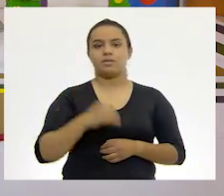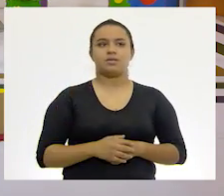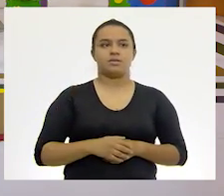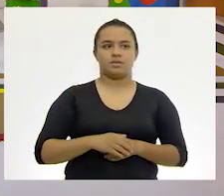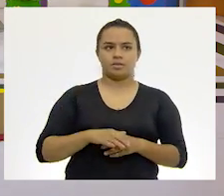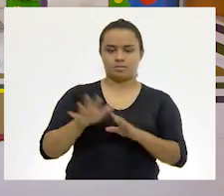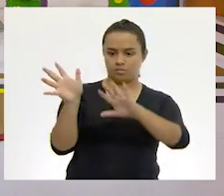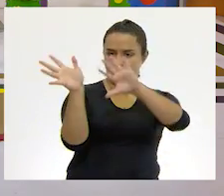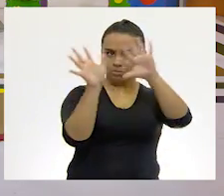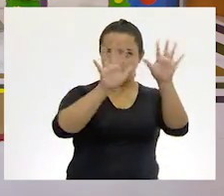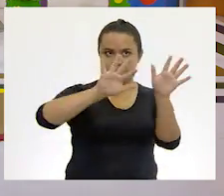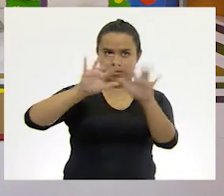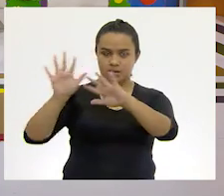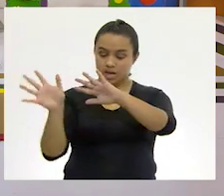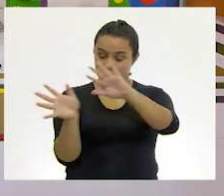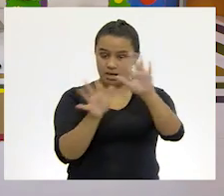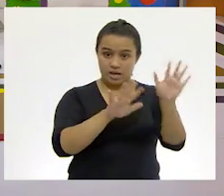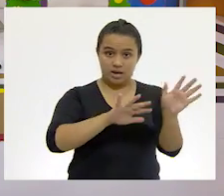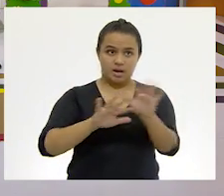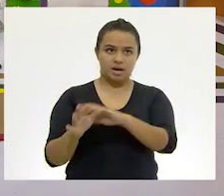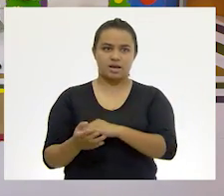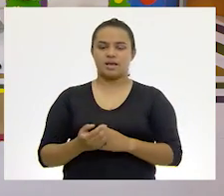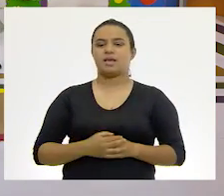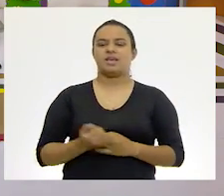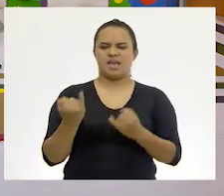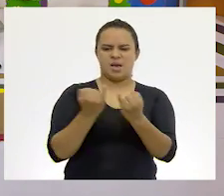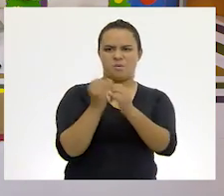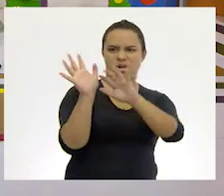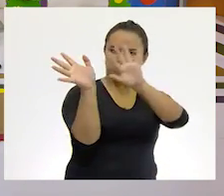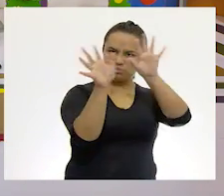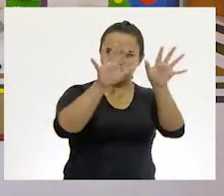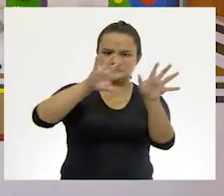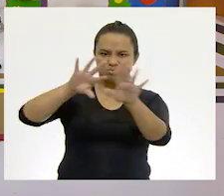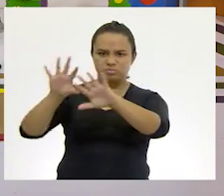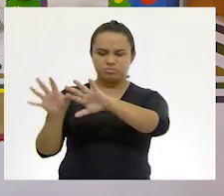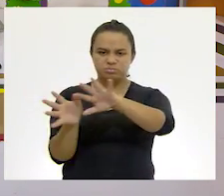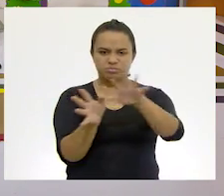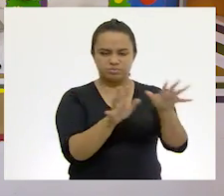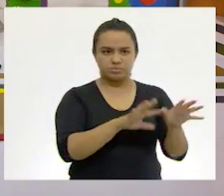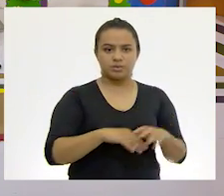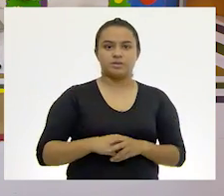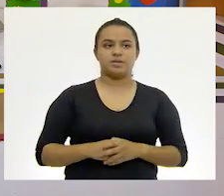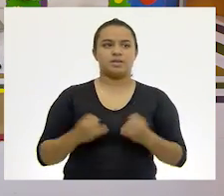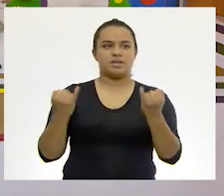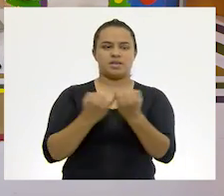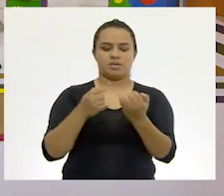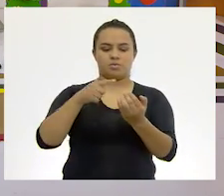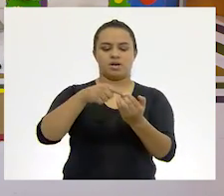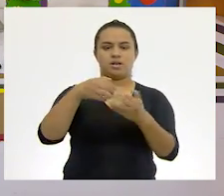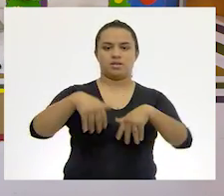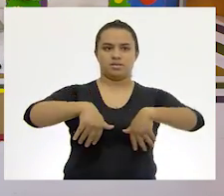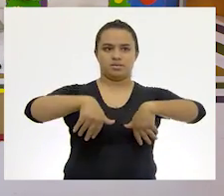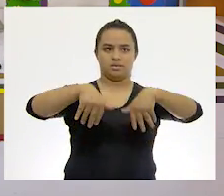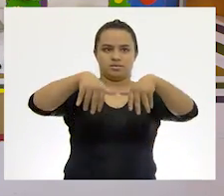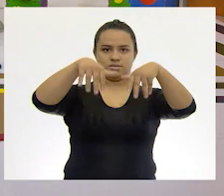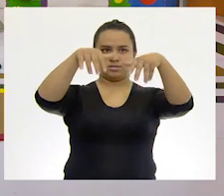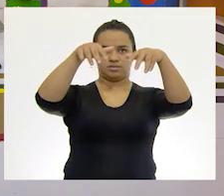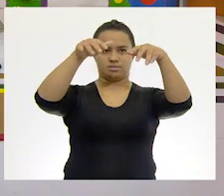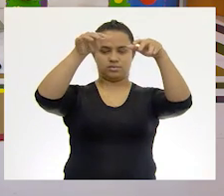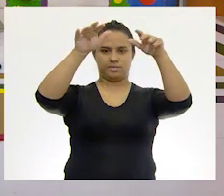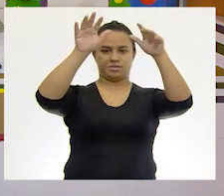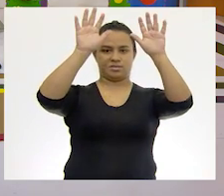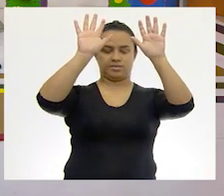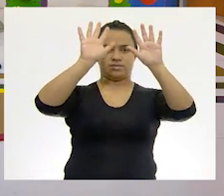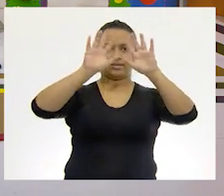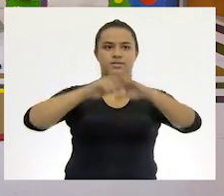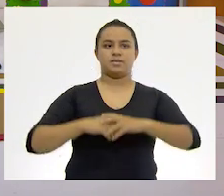Trazo así. Eso, como unas curvas con toda la mano. Y con las uñas. Ay, las uñas y el dorso.